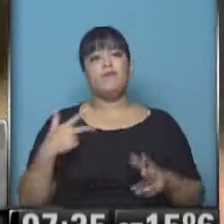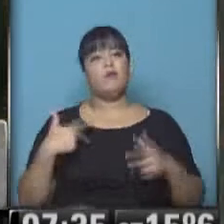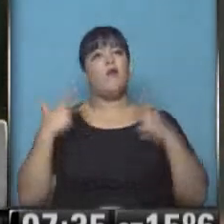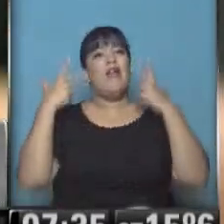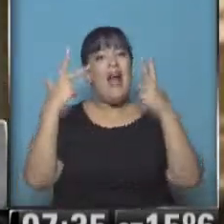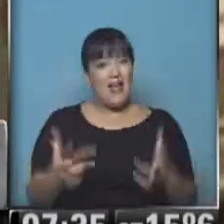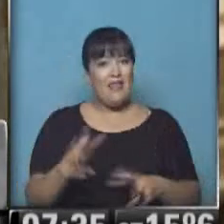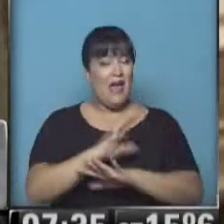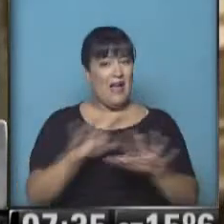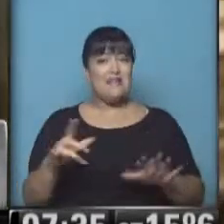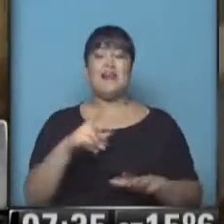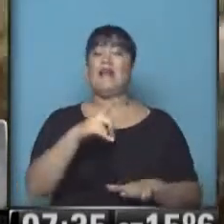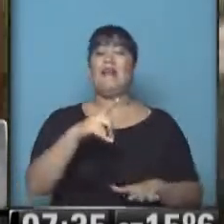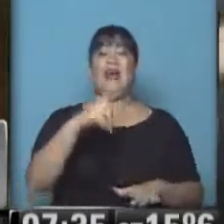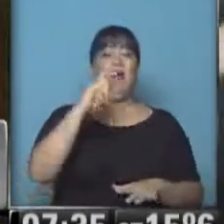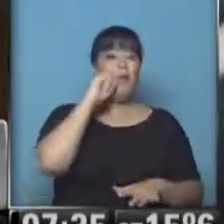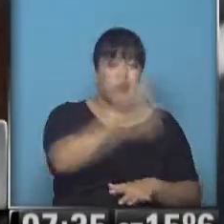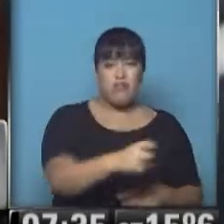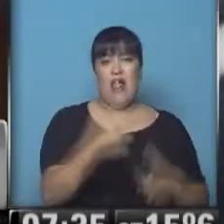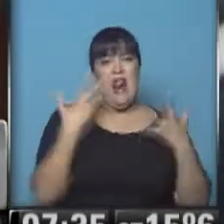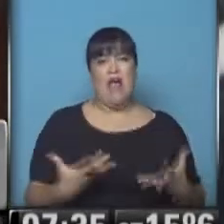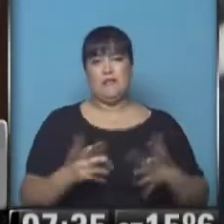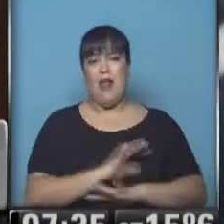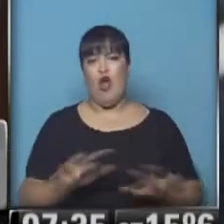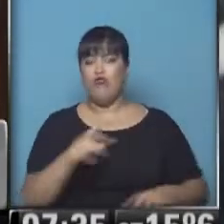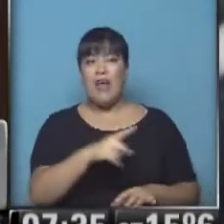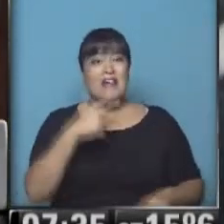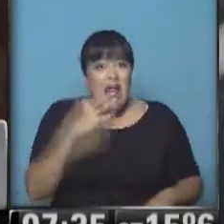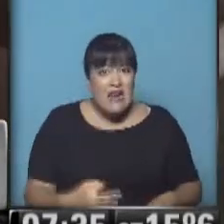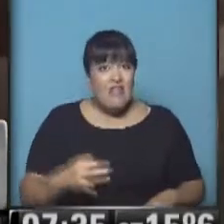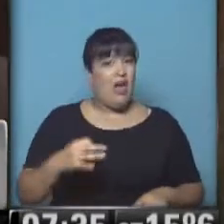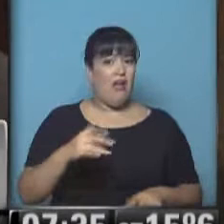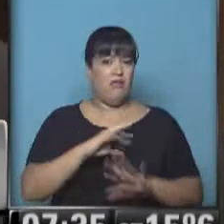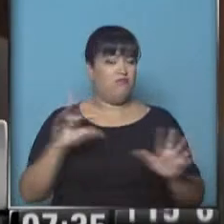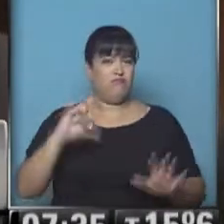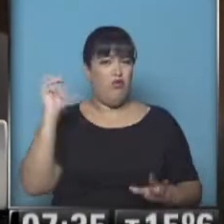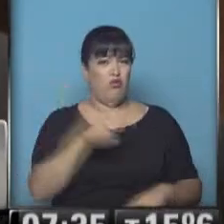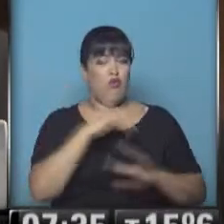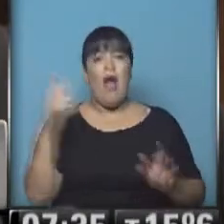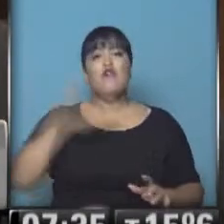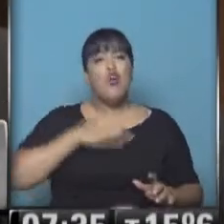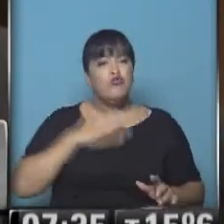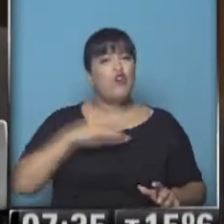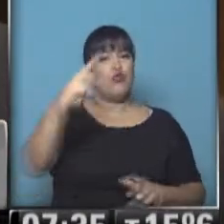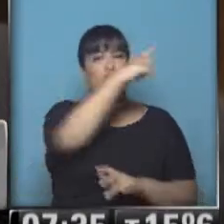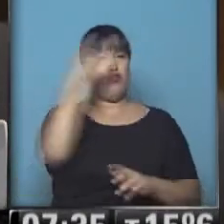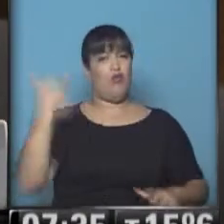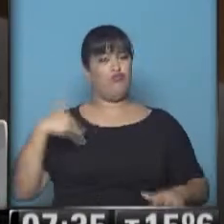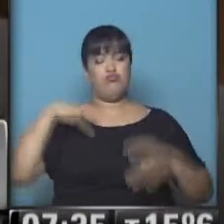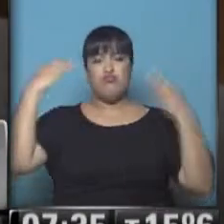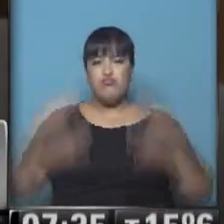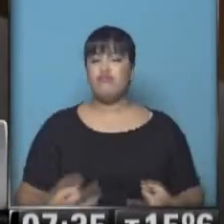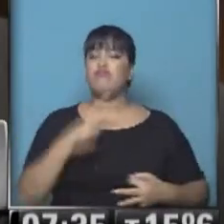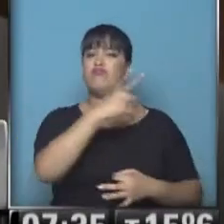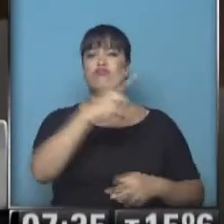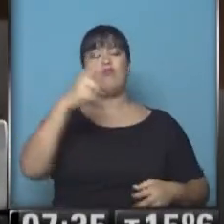pelotas realmente no tienen ninguna capacidad es indignante nosotros somos un estado soberano y nuestros pues municipal